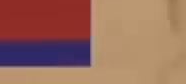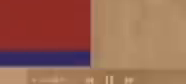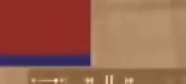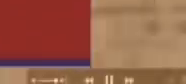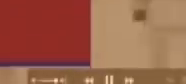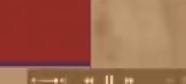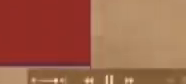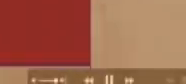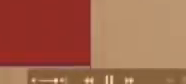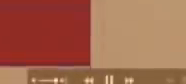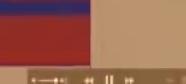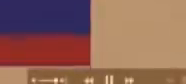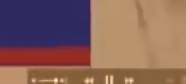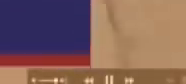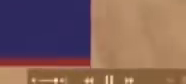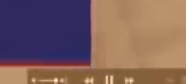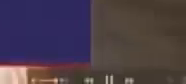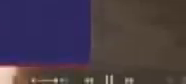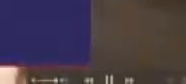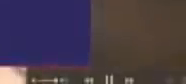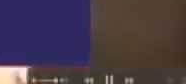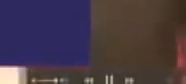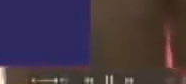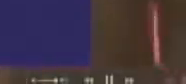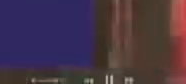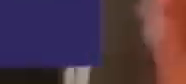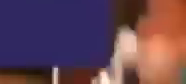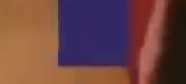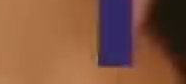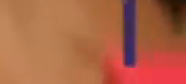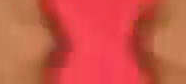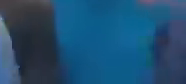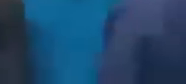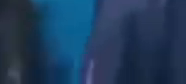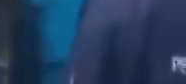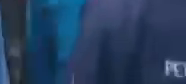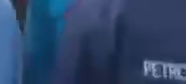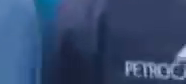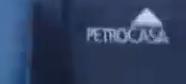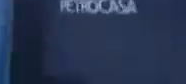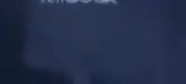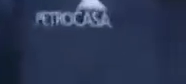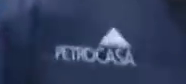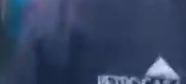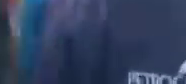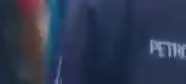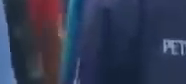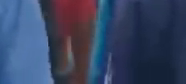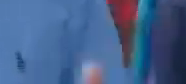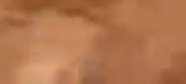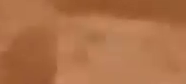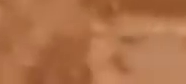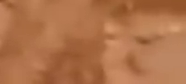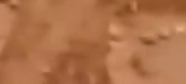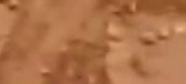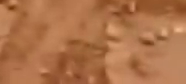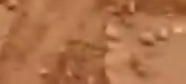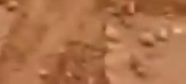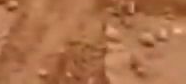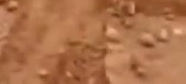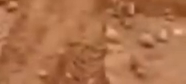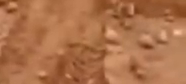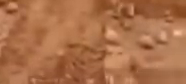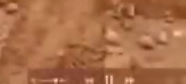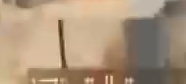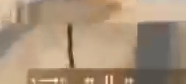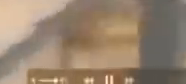edén en conjunto con el ministerio del poder popular para hábitat y vivienda iniciaron el proyecto presidencial el